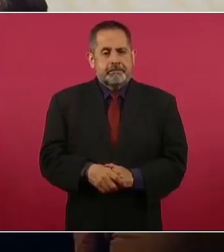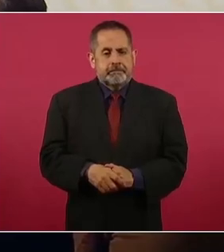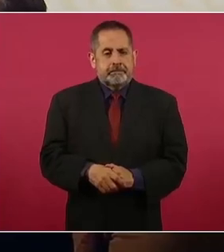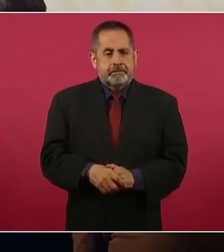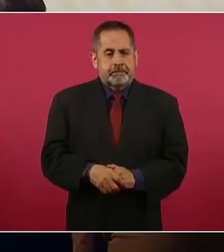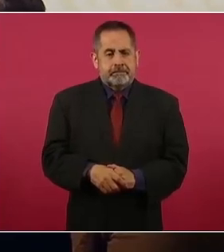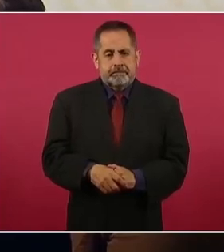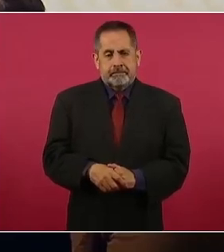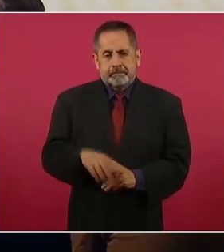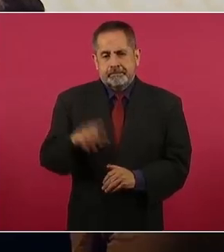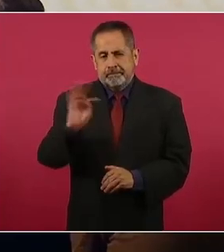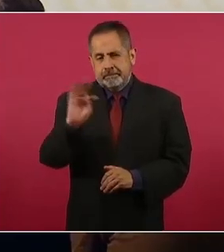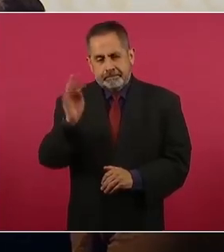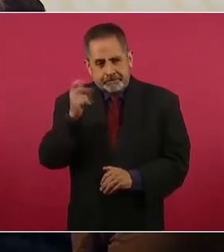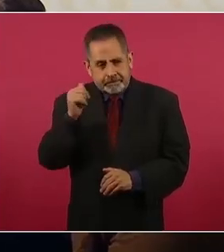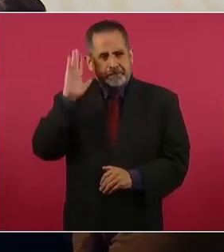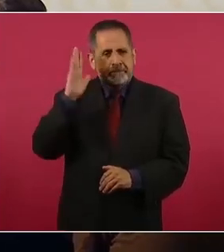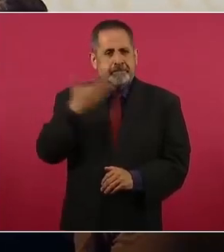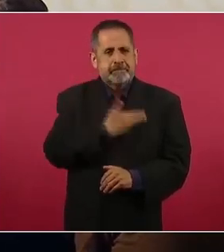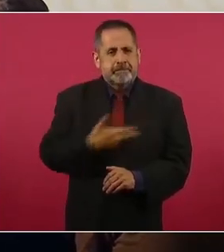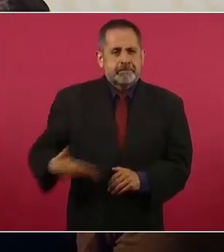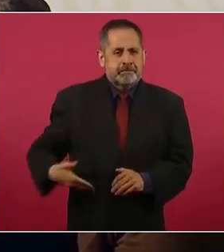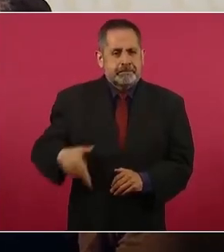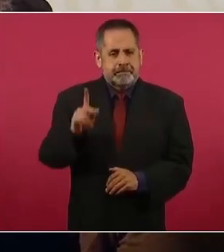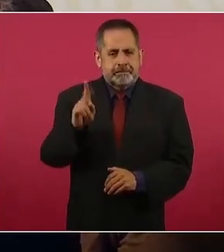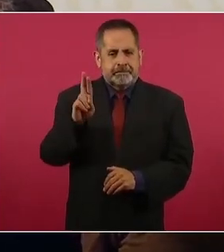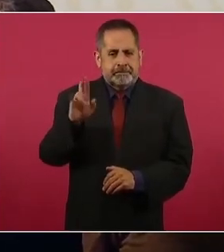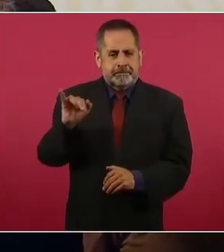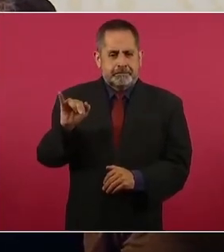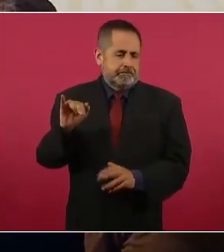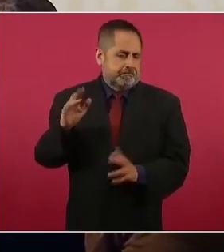Este se supone que era un presidente del PRI, ¿no?